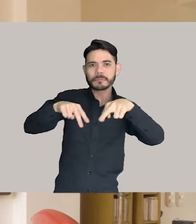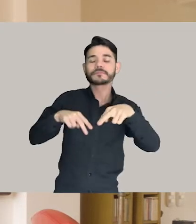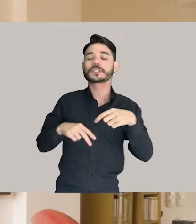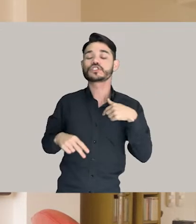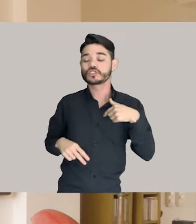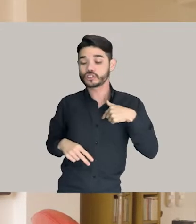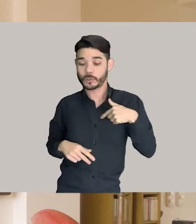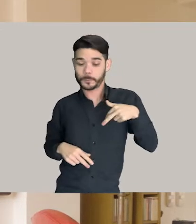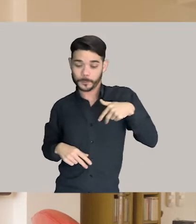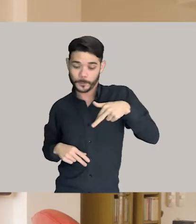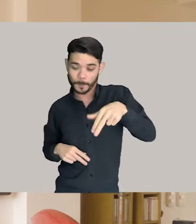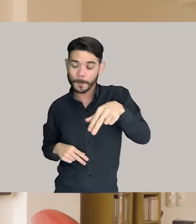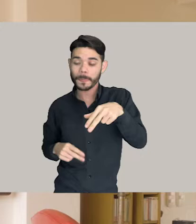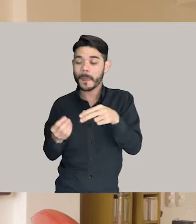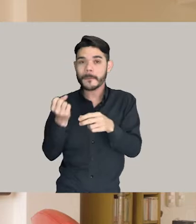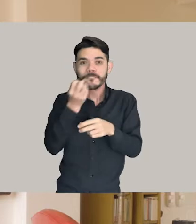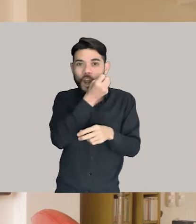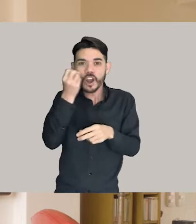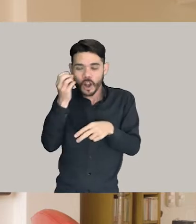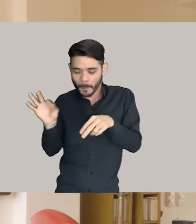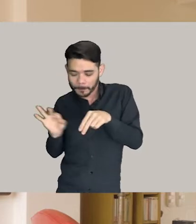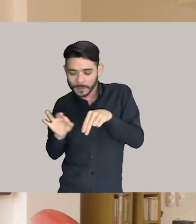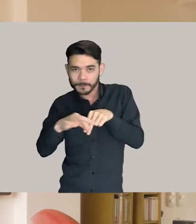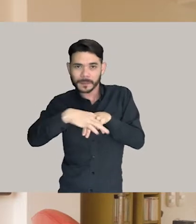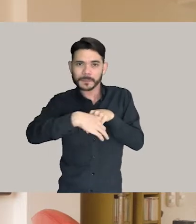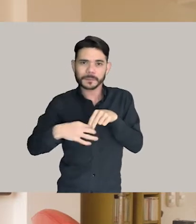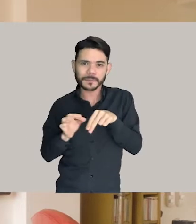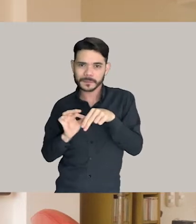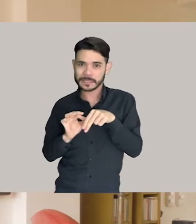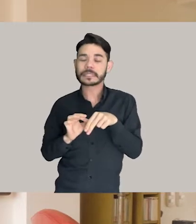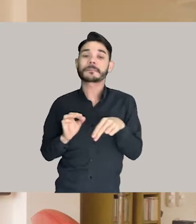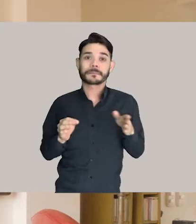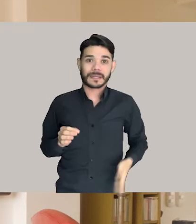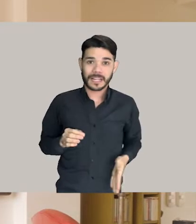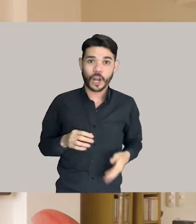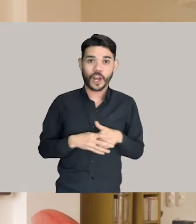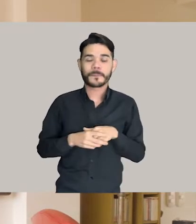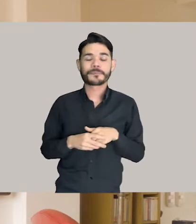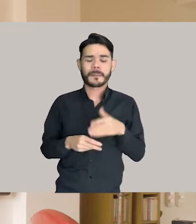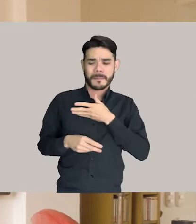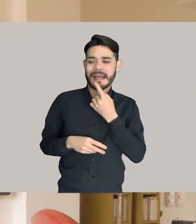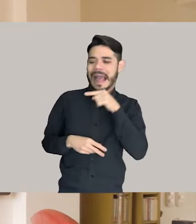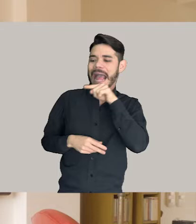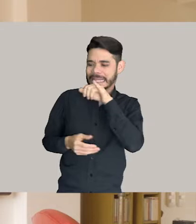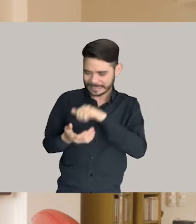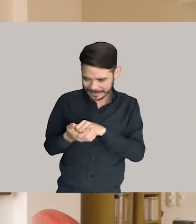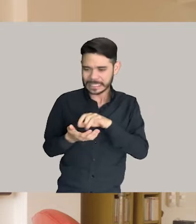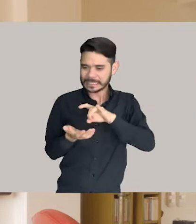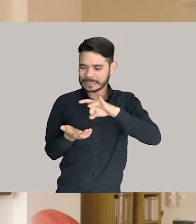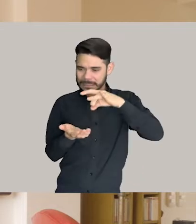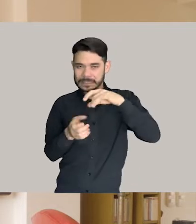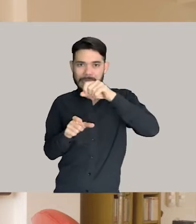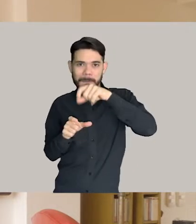me pegó unas semillitas al pantalón que son muy pegajosas. Y ella me dijo, esas son semillas de amamelis. Yo creo